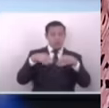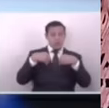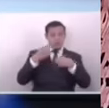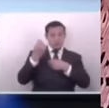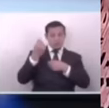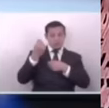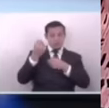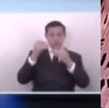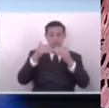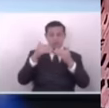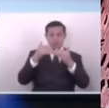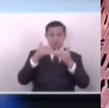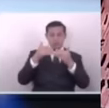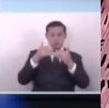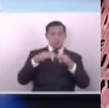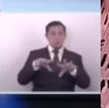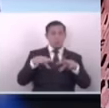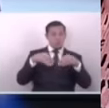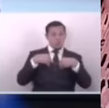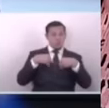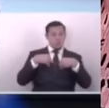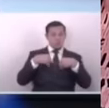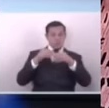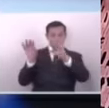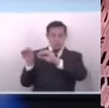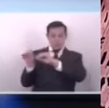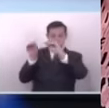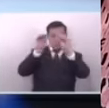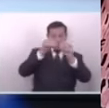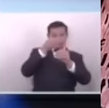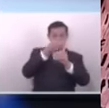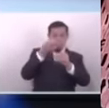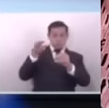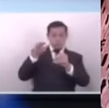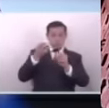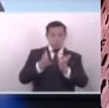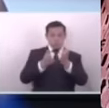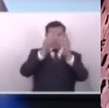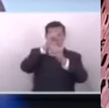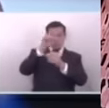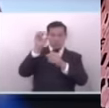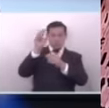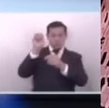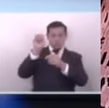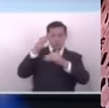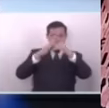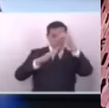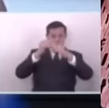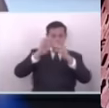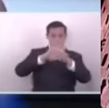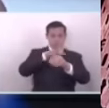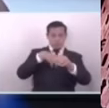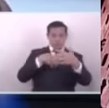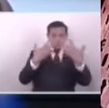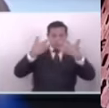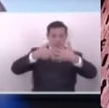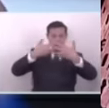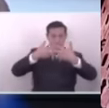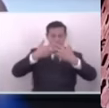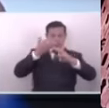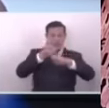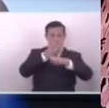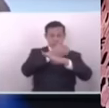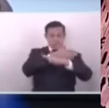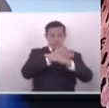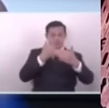dinero y mucho menos estar avalando transferencias de recursos de la DOM para una constructora que ya